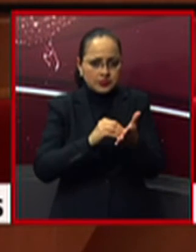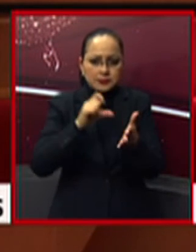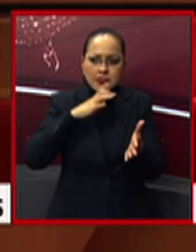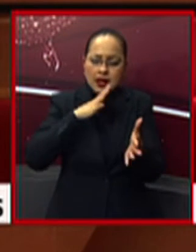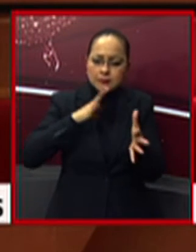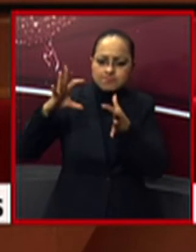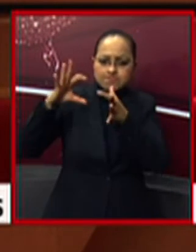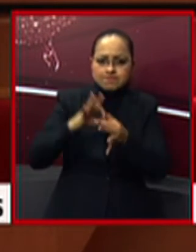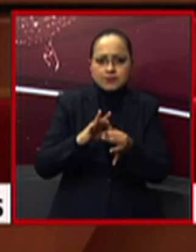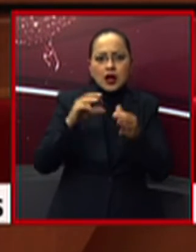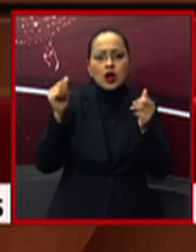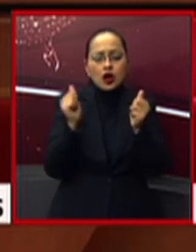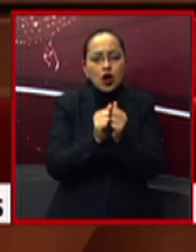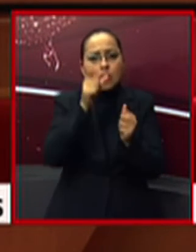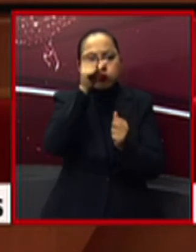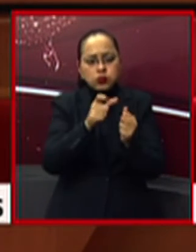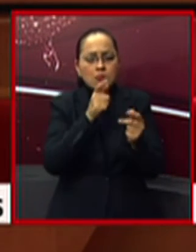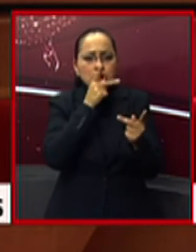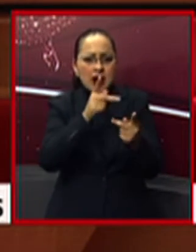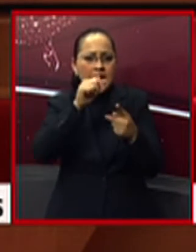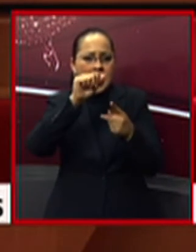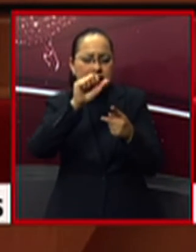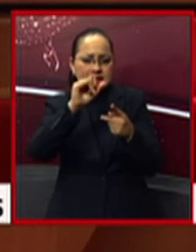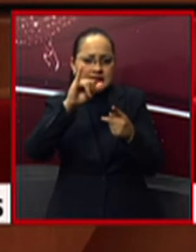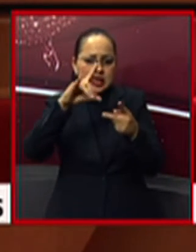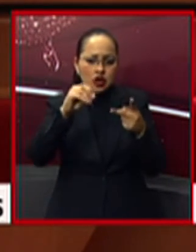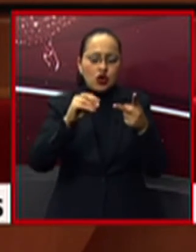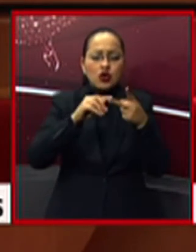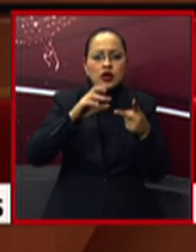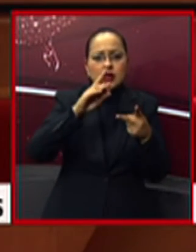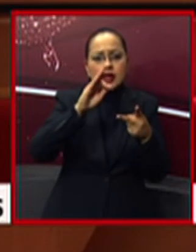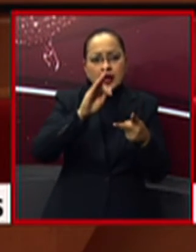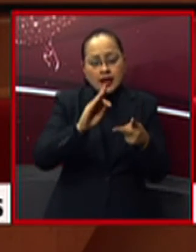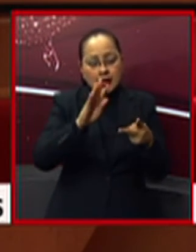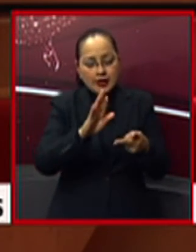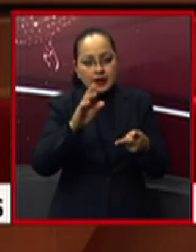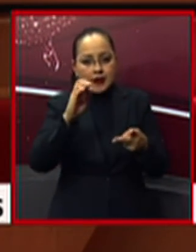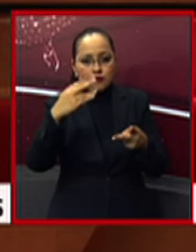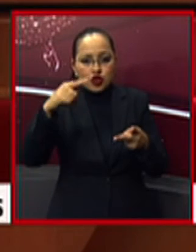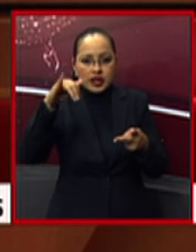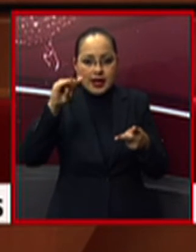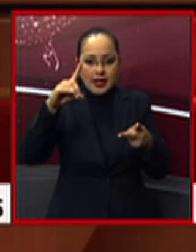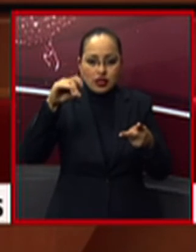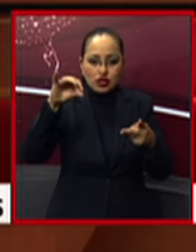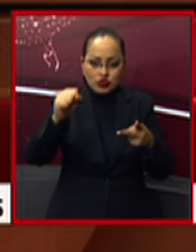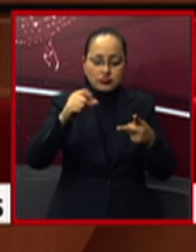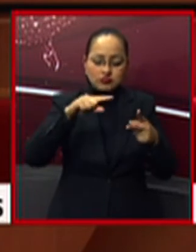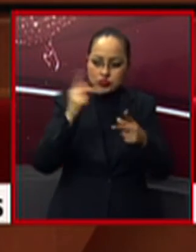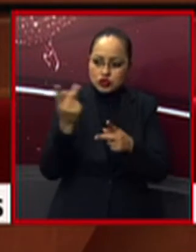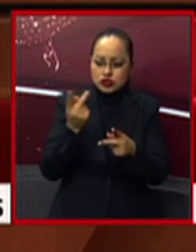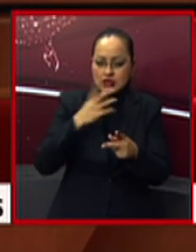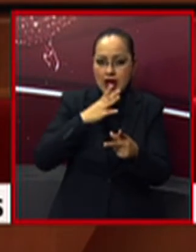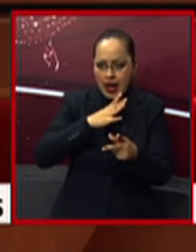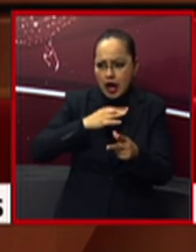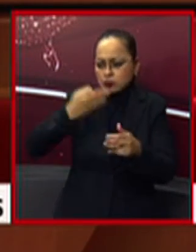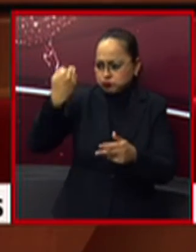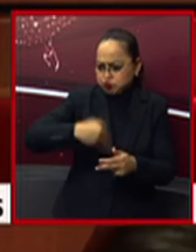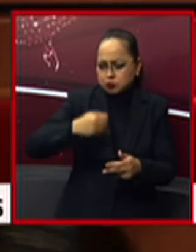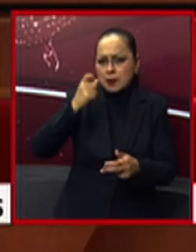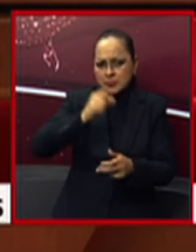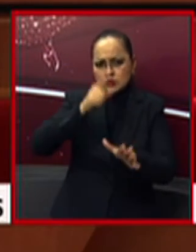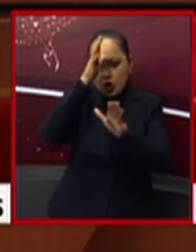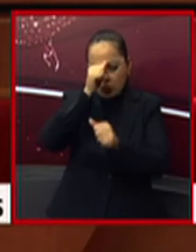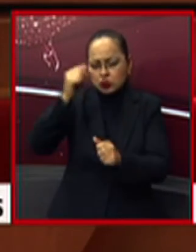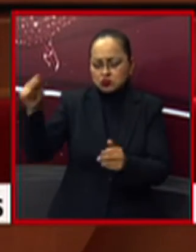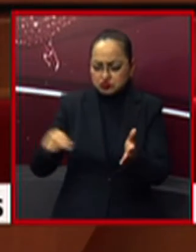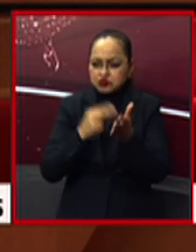figuras de la condición de refugiado y de asilo político con los compromisos adquiridos por nuestro país en la comunidad de naciones, al tiempo